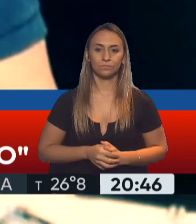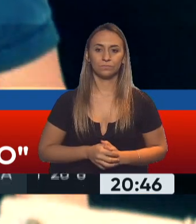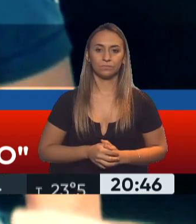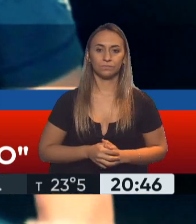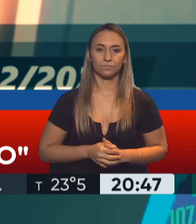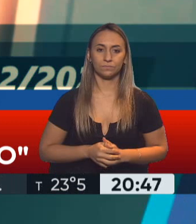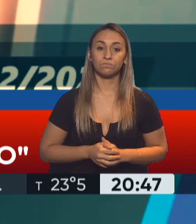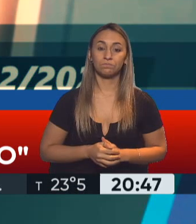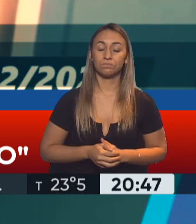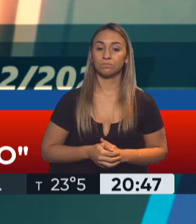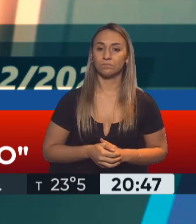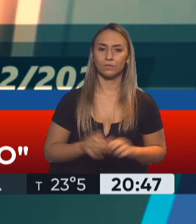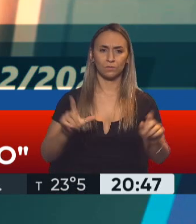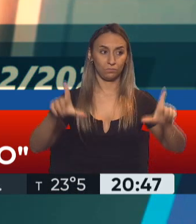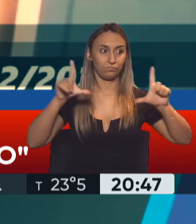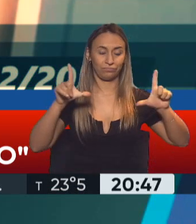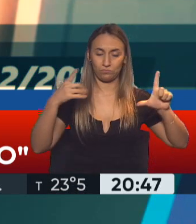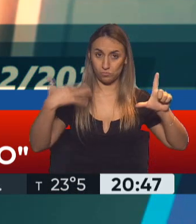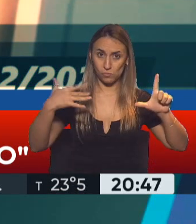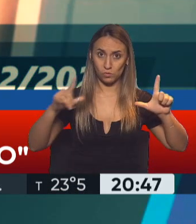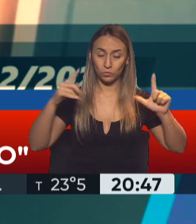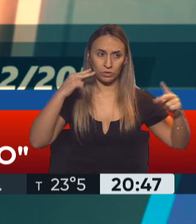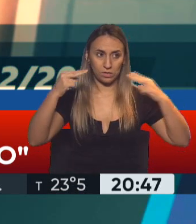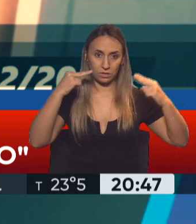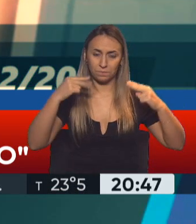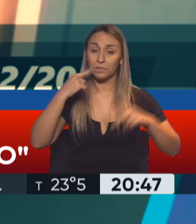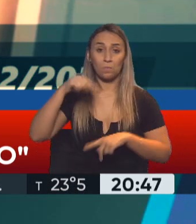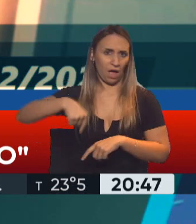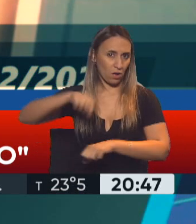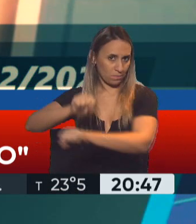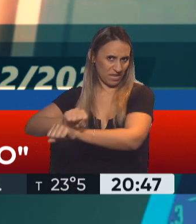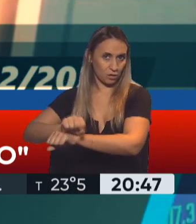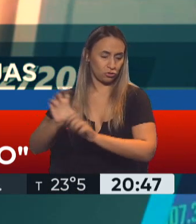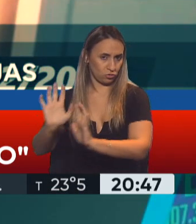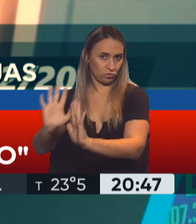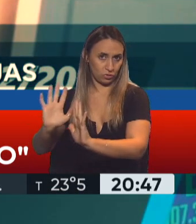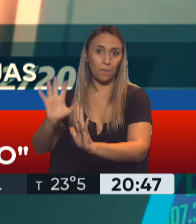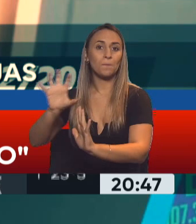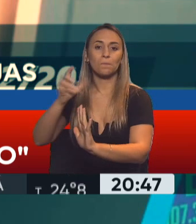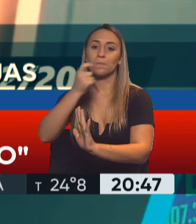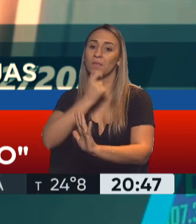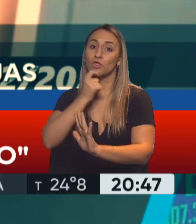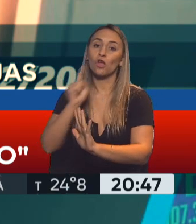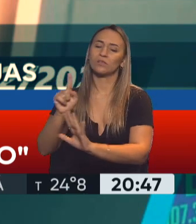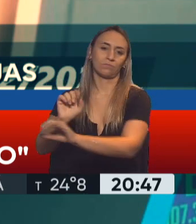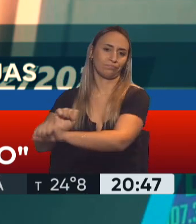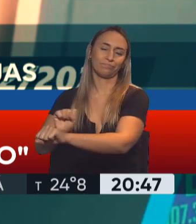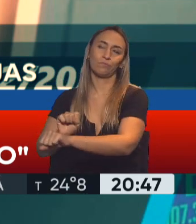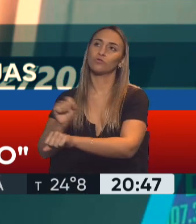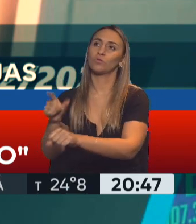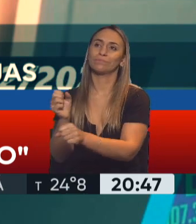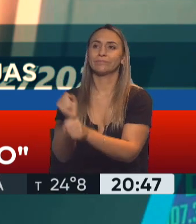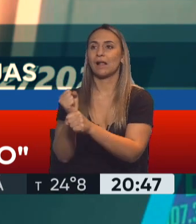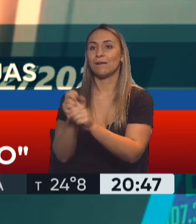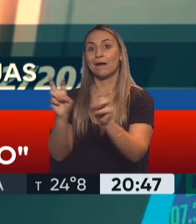en casos de alto perfil de este tipo está detenido ahora en mendoza por su laburo como su laburo su falso